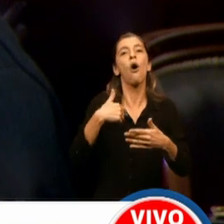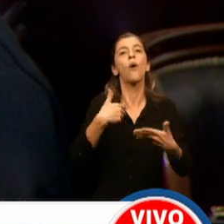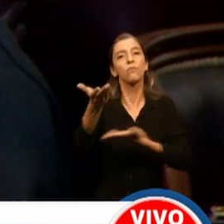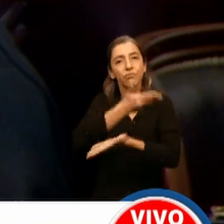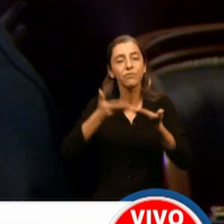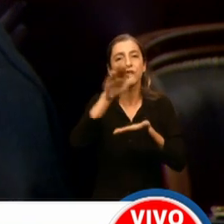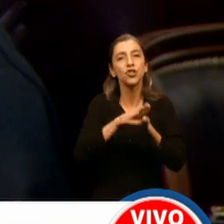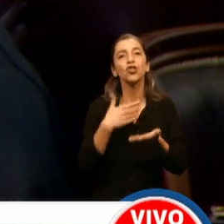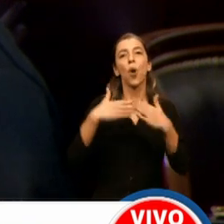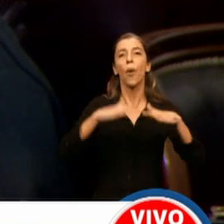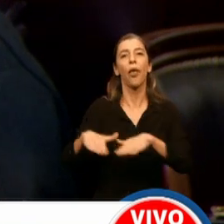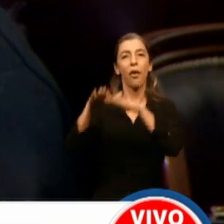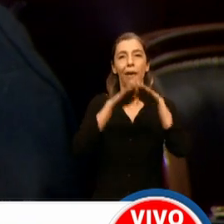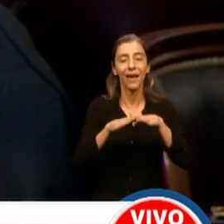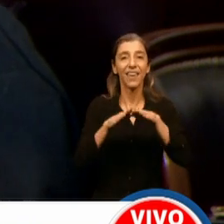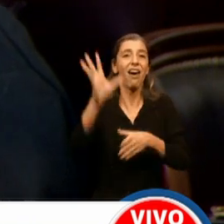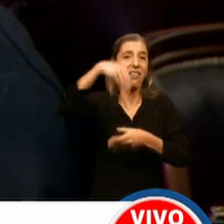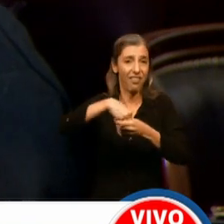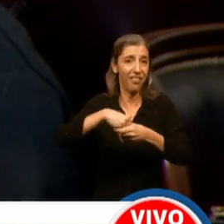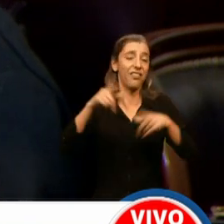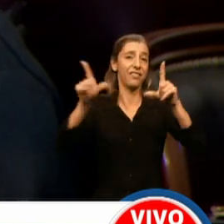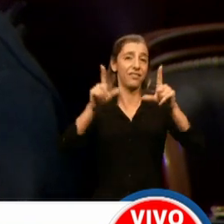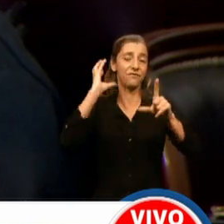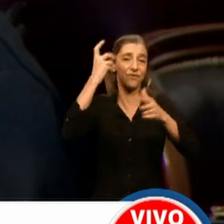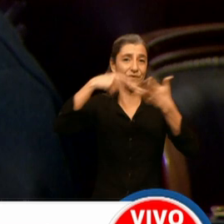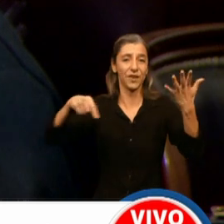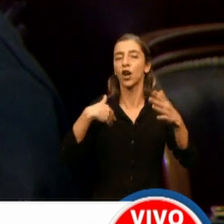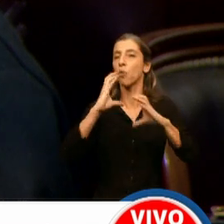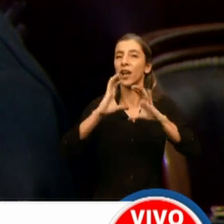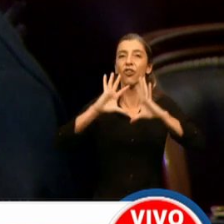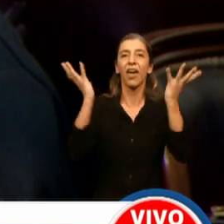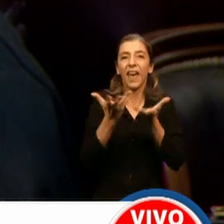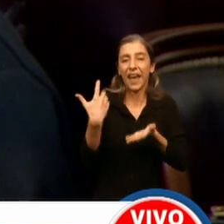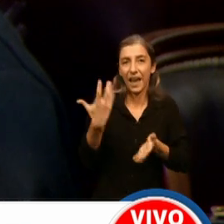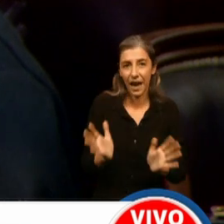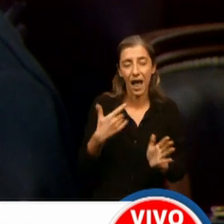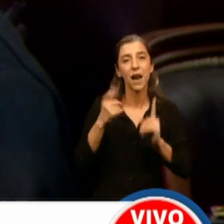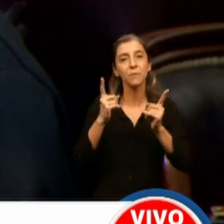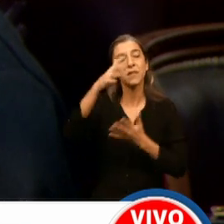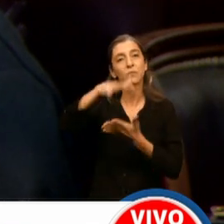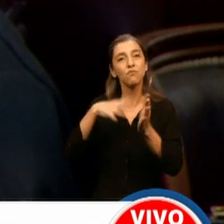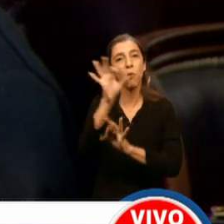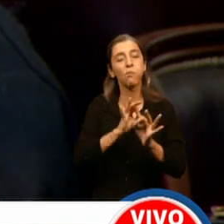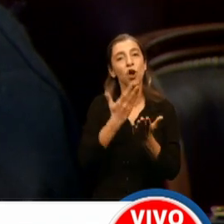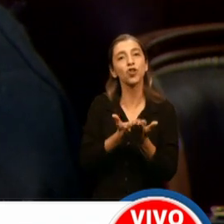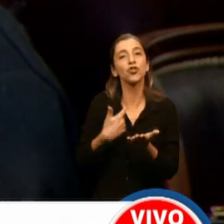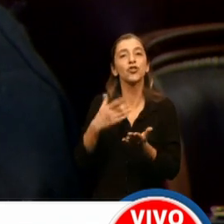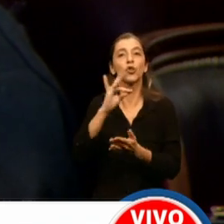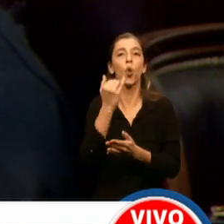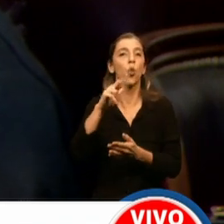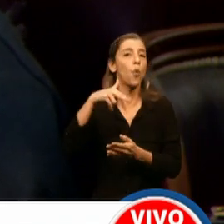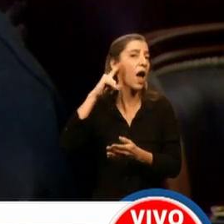de los géneros en los servicios de comunicación el proyecto presentado por la senadora norma durango ya cuenta con media sanción